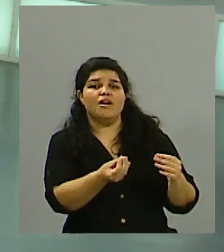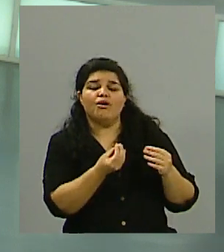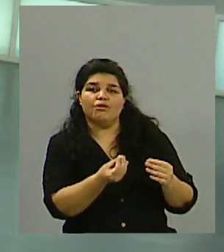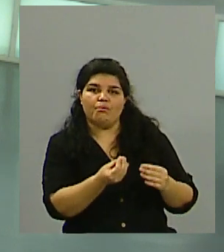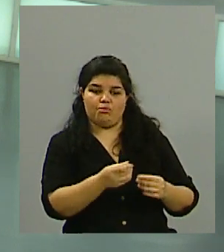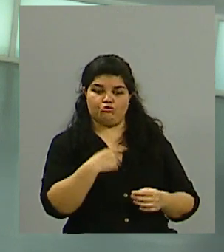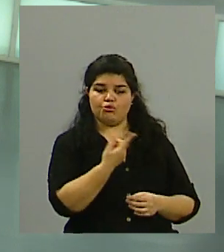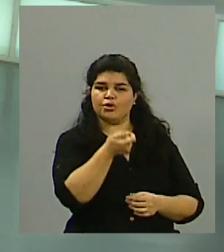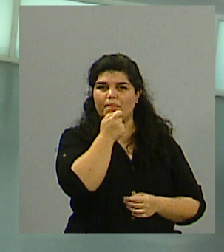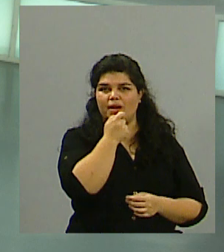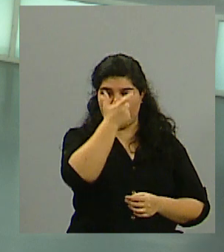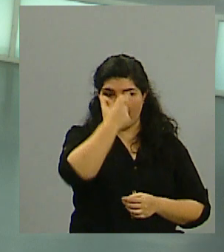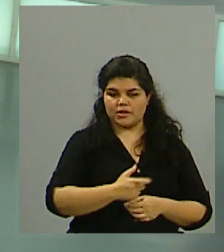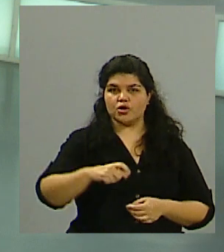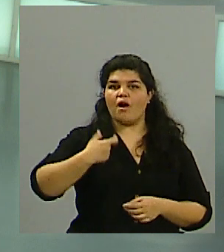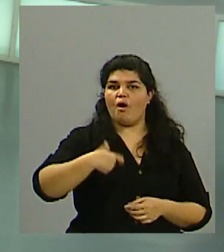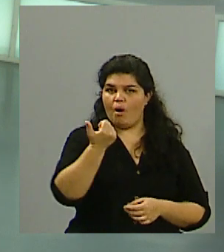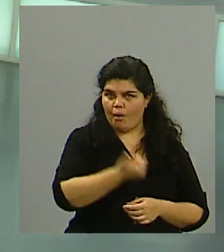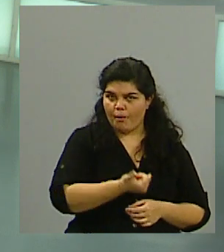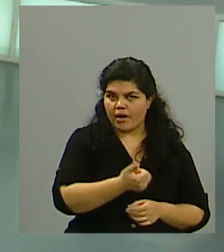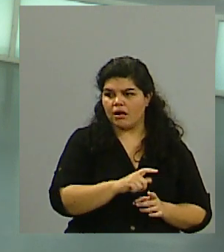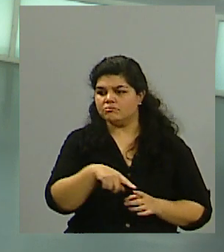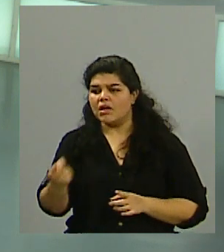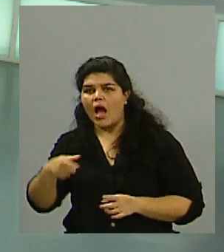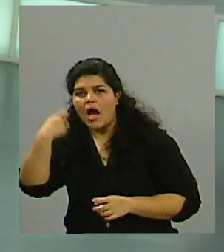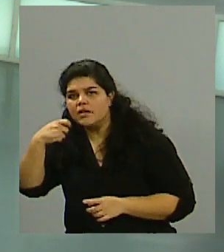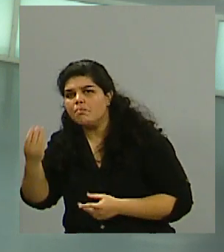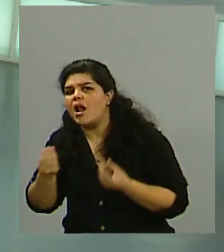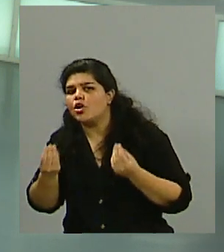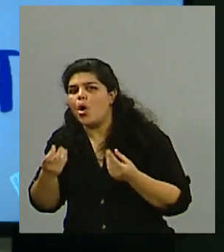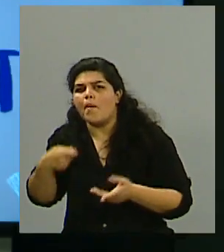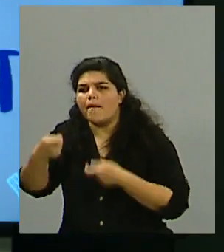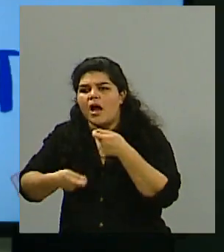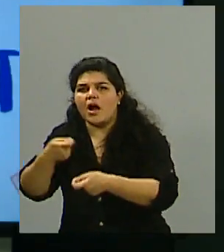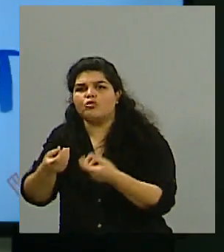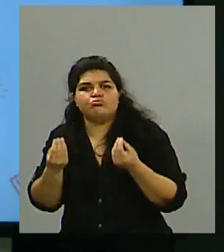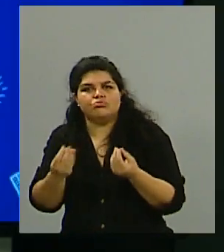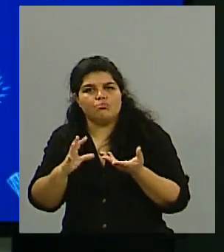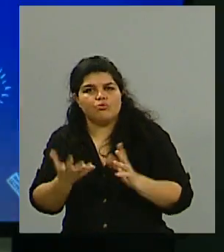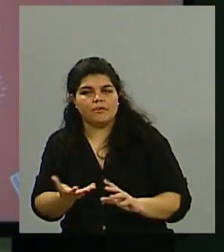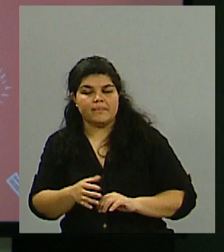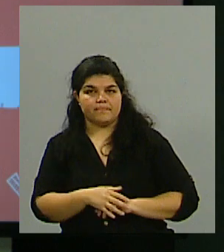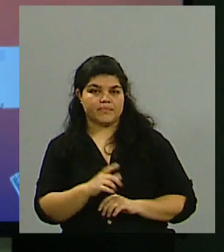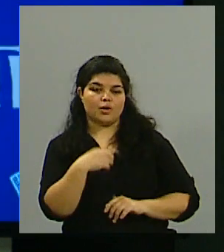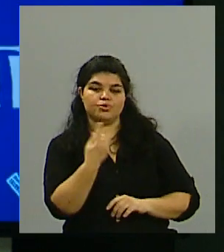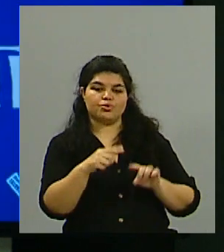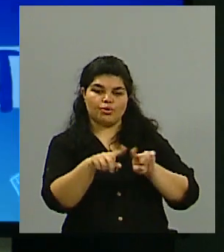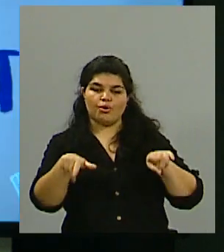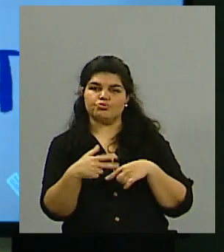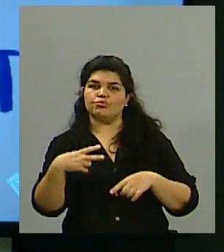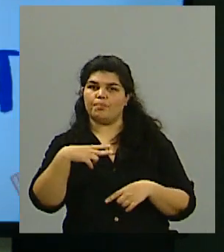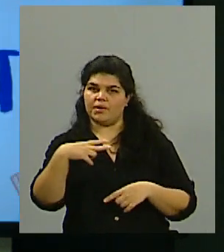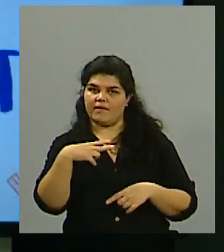alguna alternativa, pero en los perritos por ahí eso no se da. Sí, es bastante complejo ese tema. Por suerte, en nuestro consultorio particular hay una